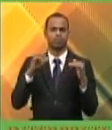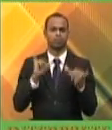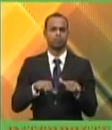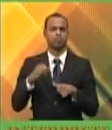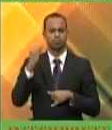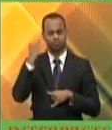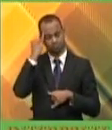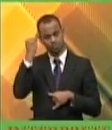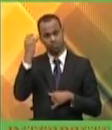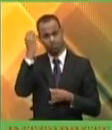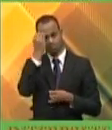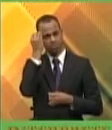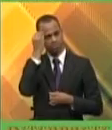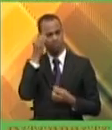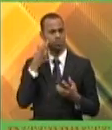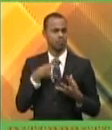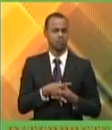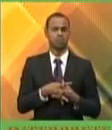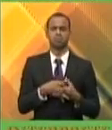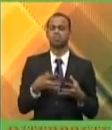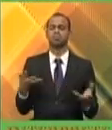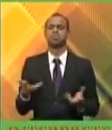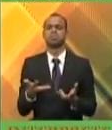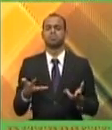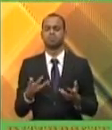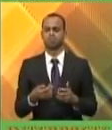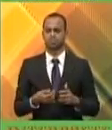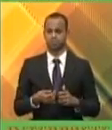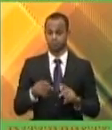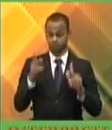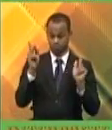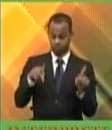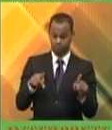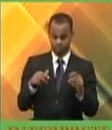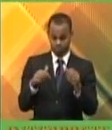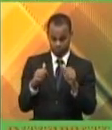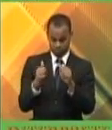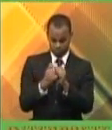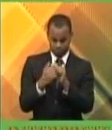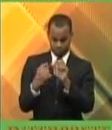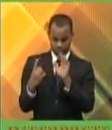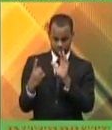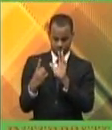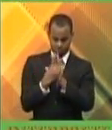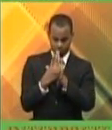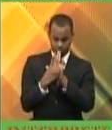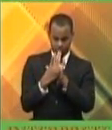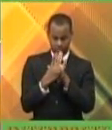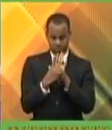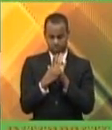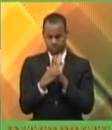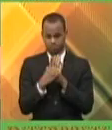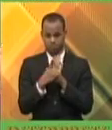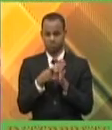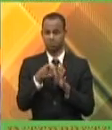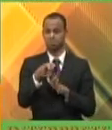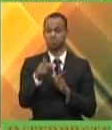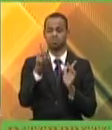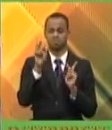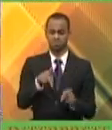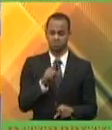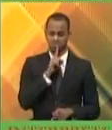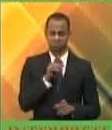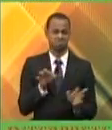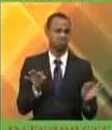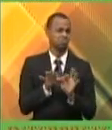la idea de que una persona con unas determinadas condiciones es una persona que